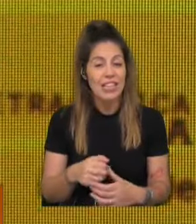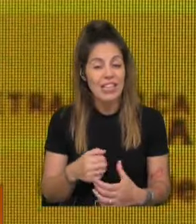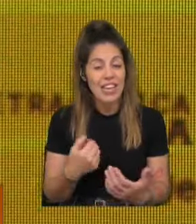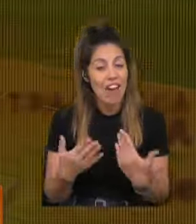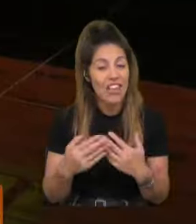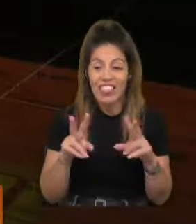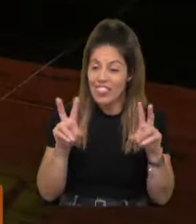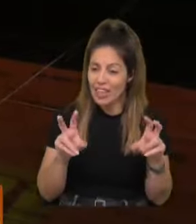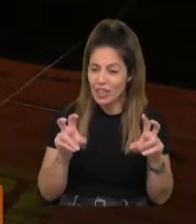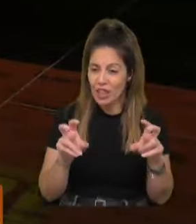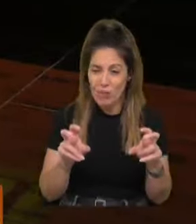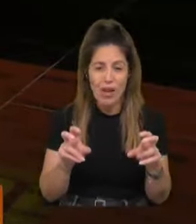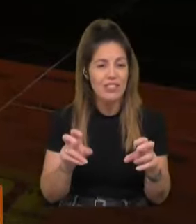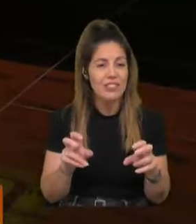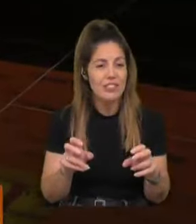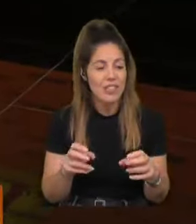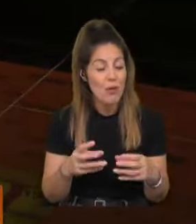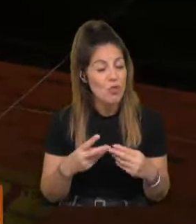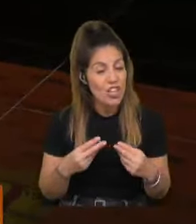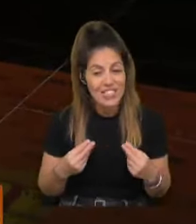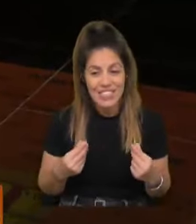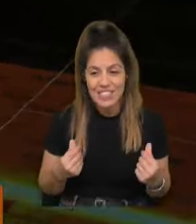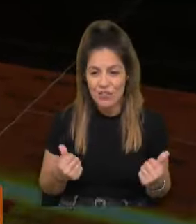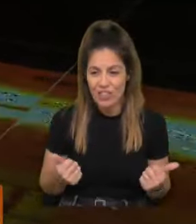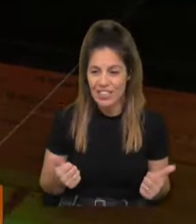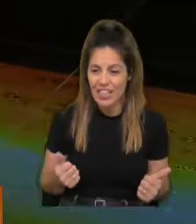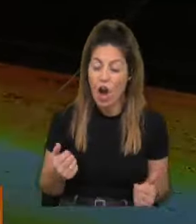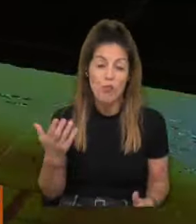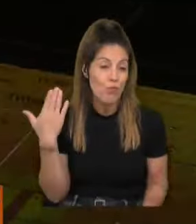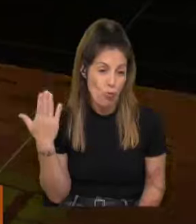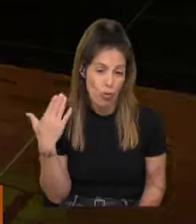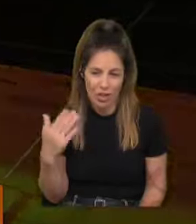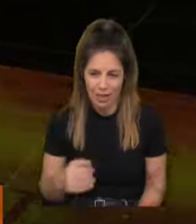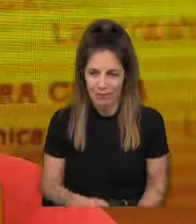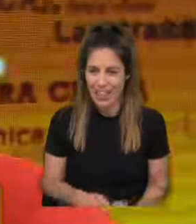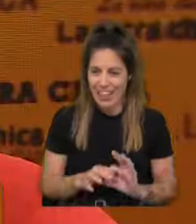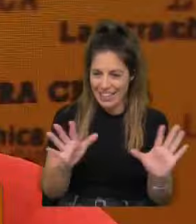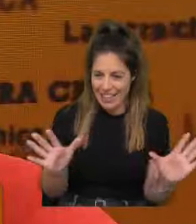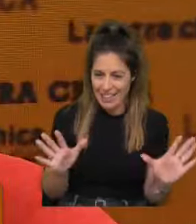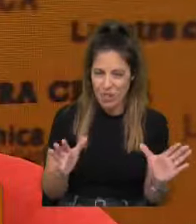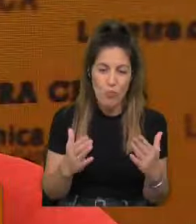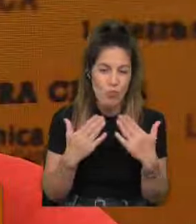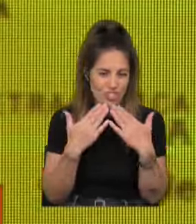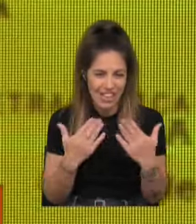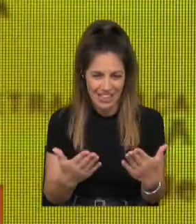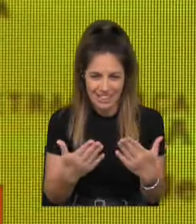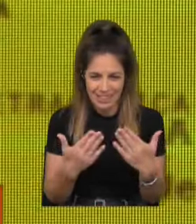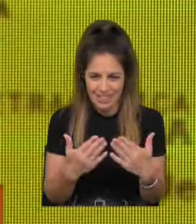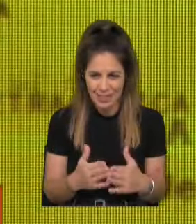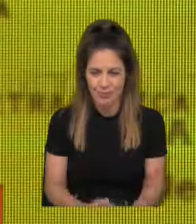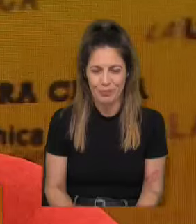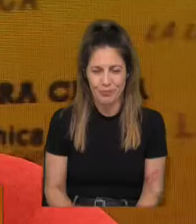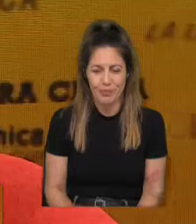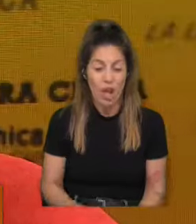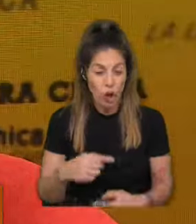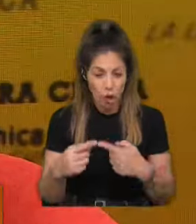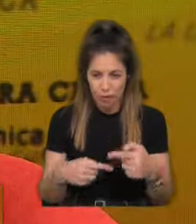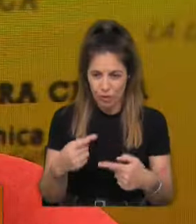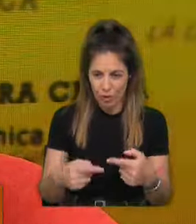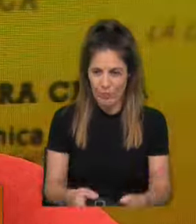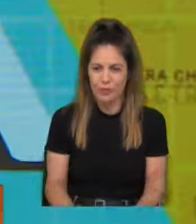de de de mucha sensibilidad popular no clarísimo Óscar botinelli Muchísimas gracias no por favor Seguimos